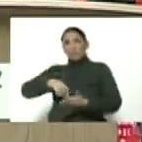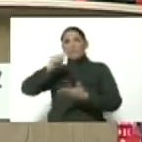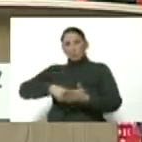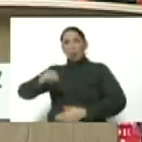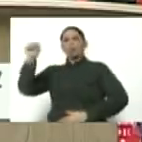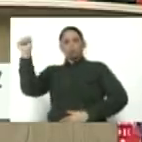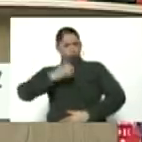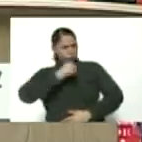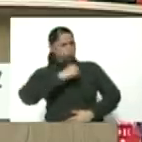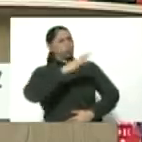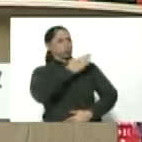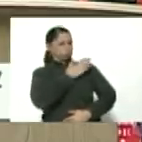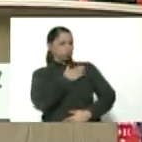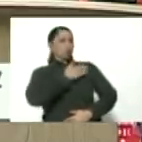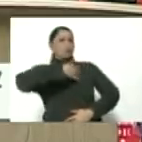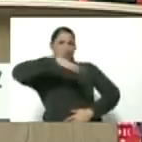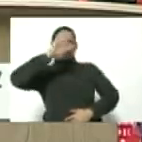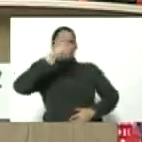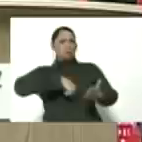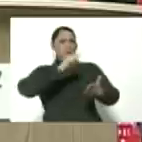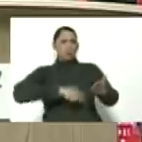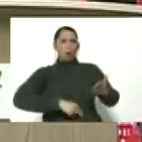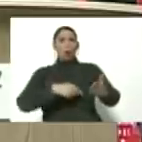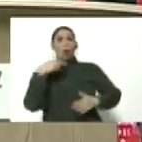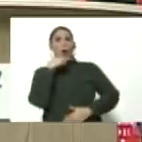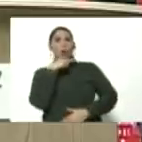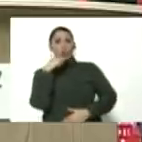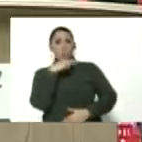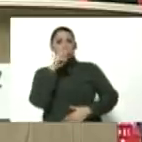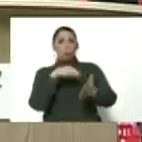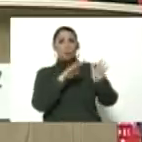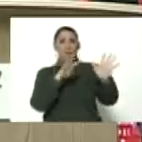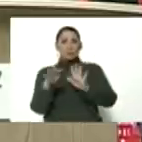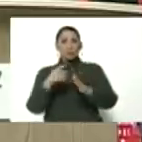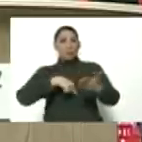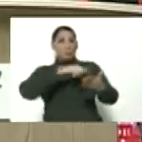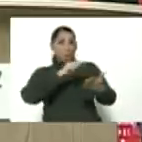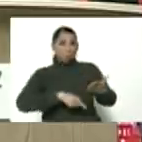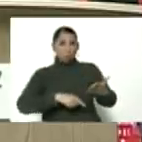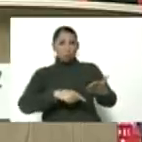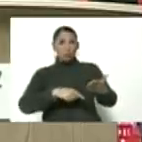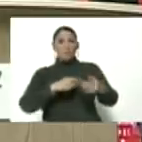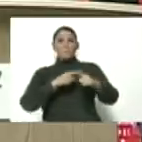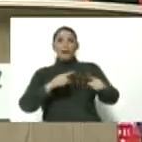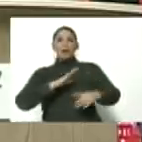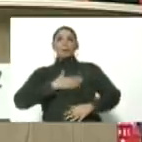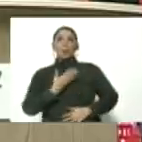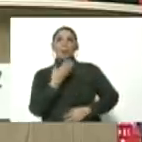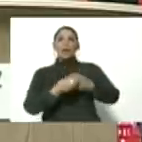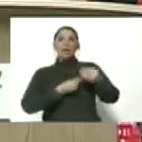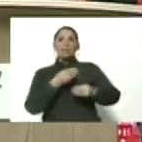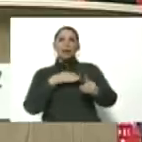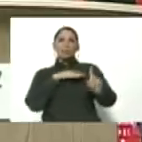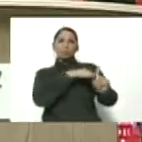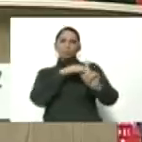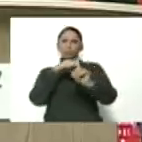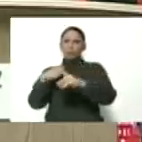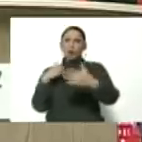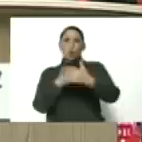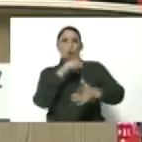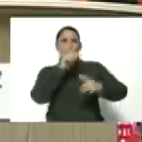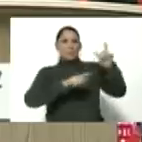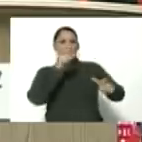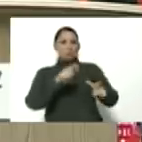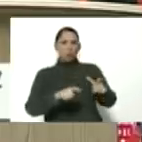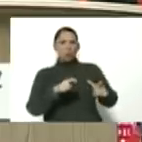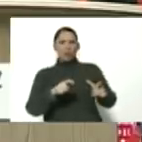contrato en octubre del 19 y lo firmó para poder cometer una acción contra personas que estaban procesadas por la